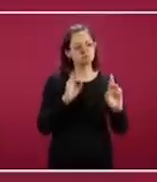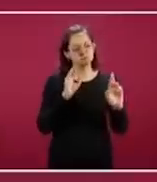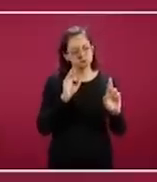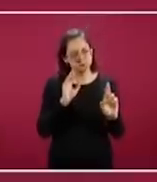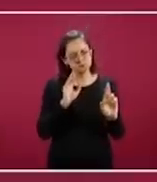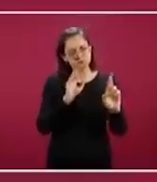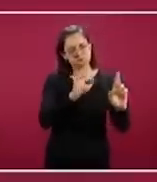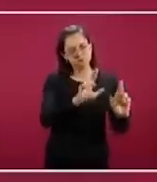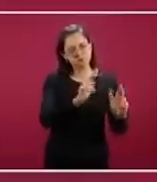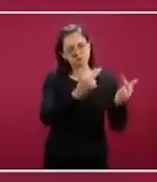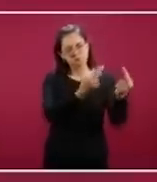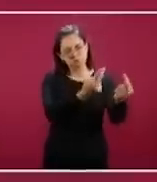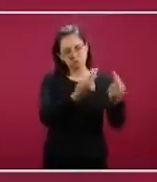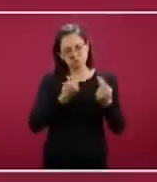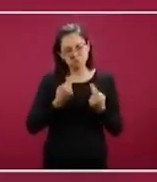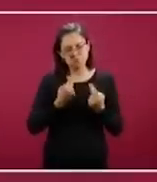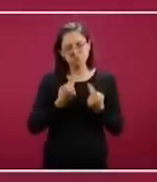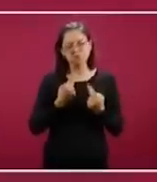ofreciendo